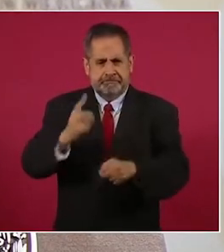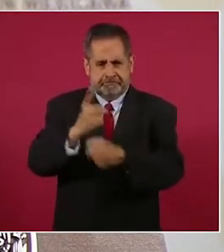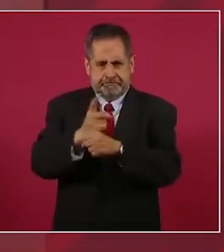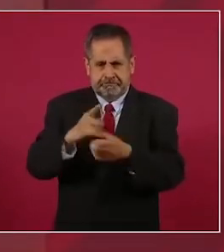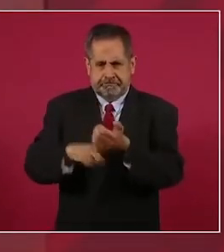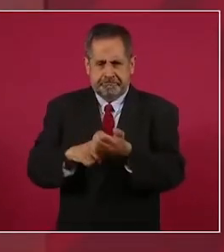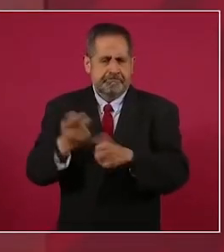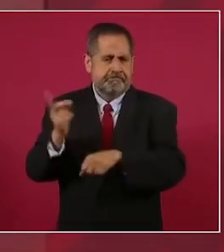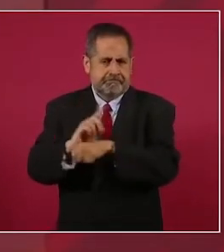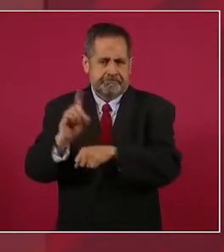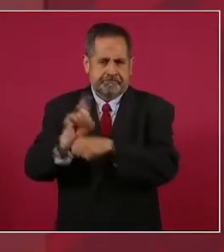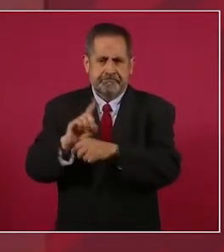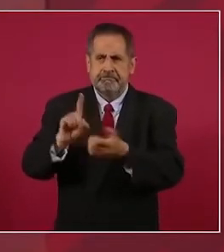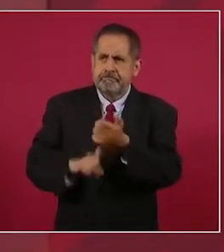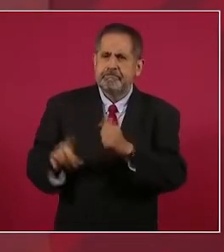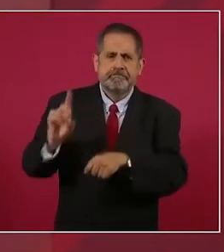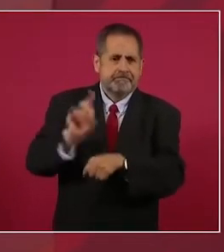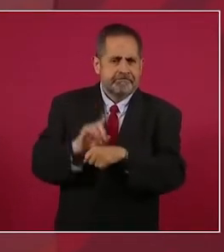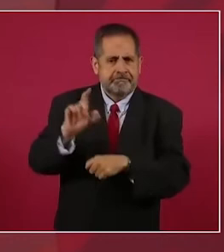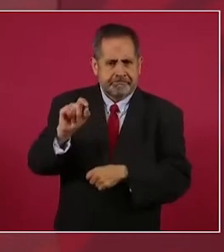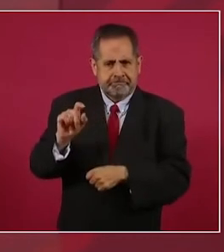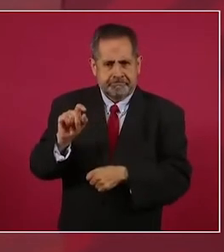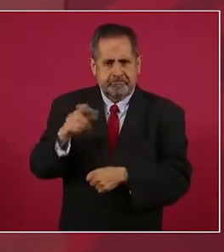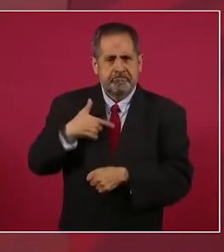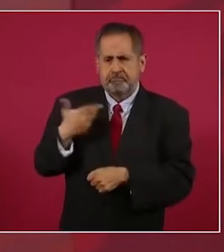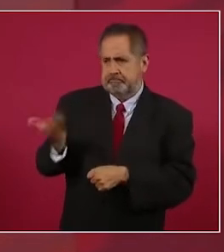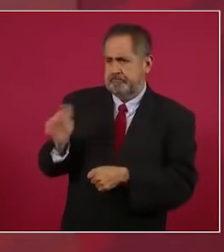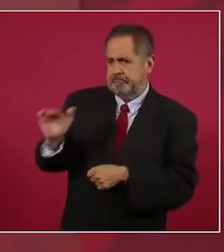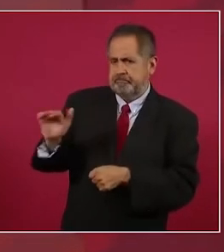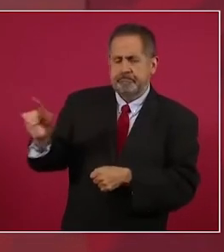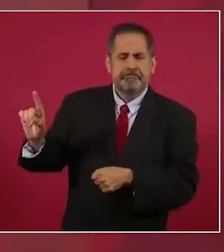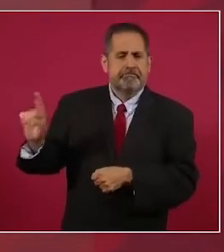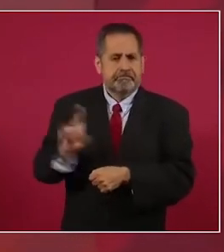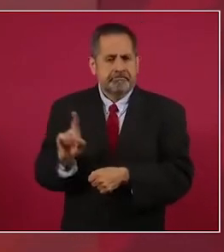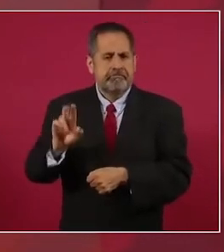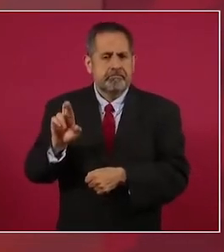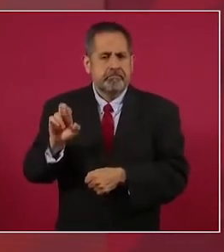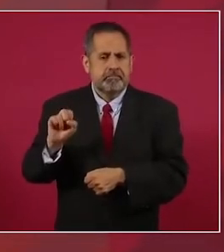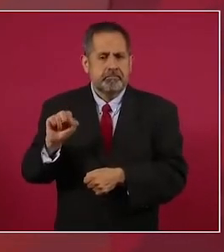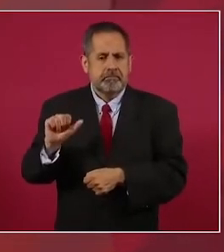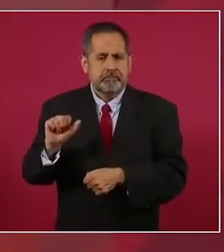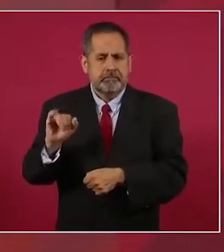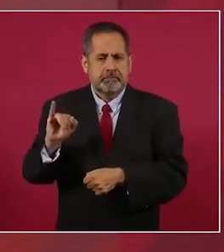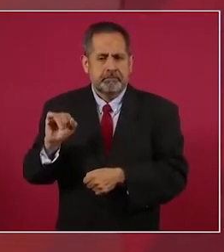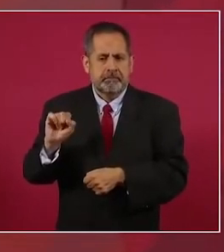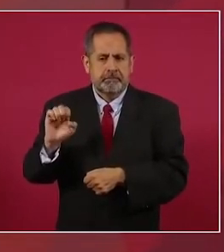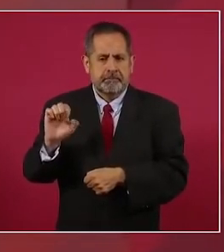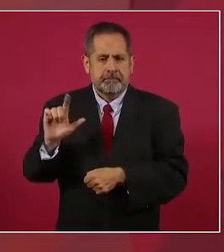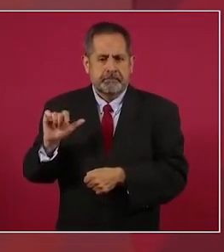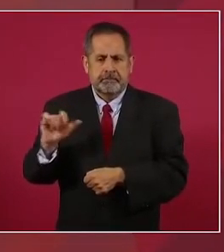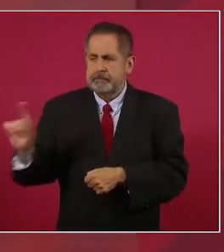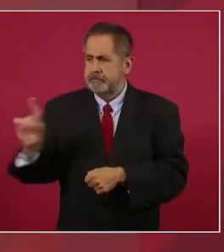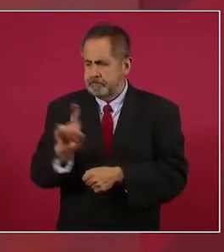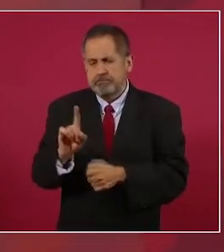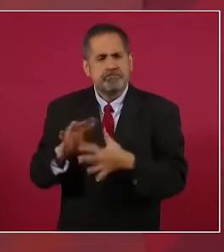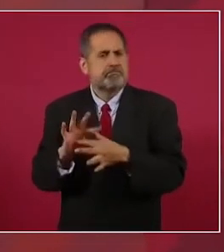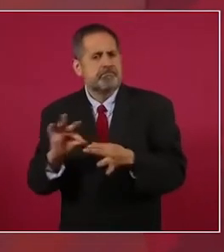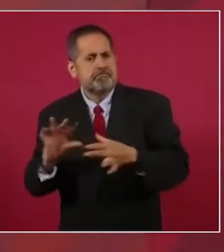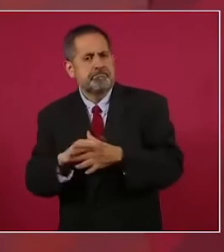todos los días 20, le vamos a pedir a Rosa Isela que nos explique